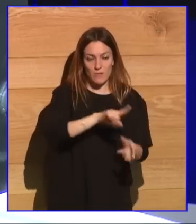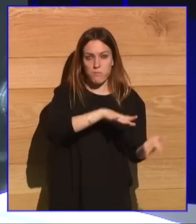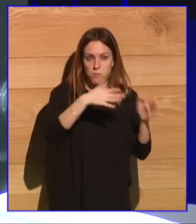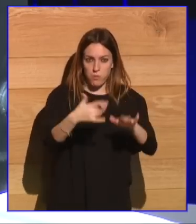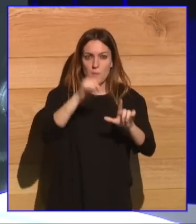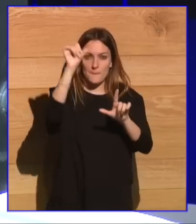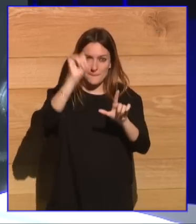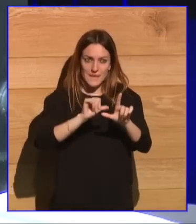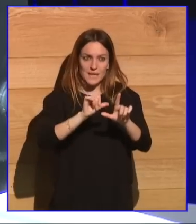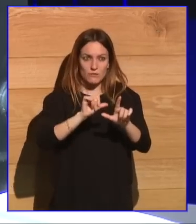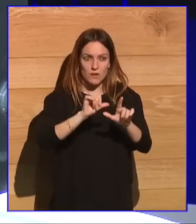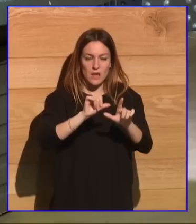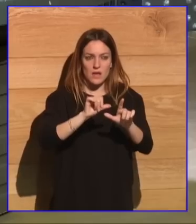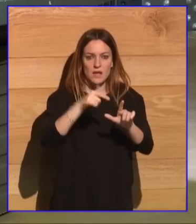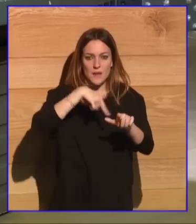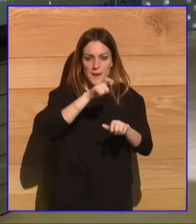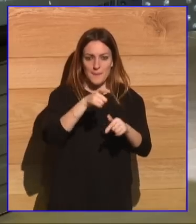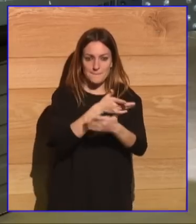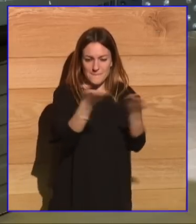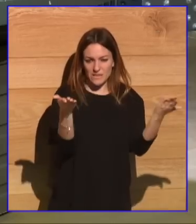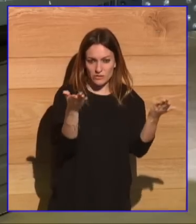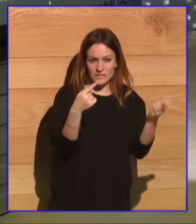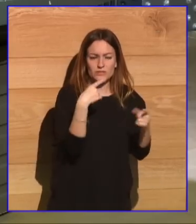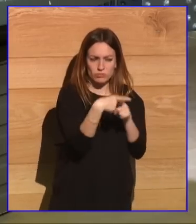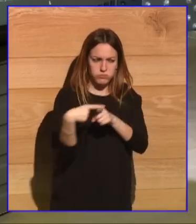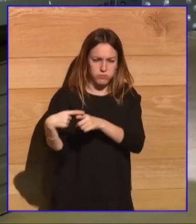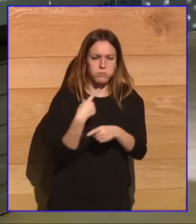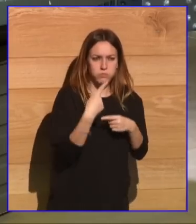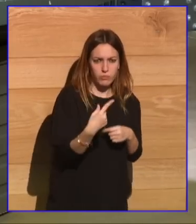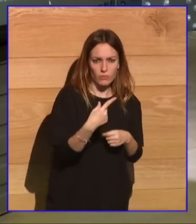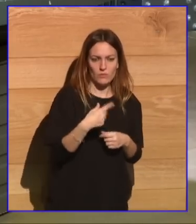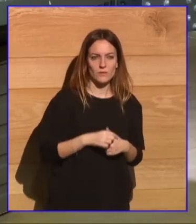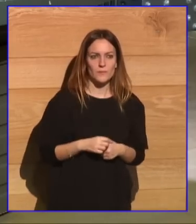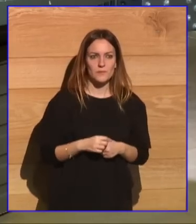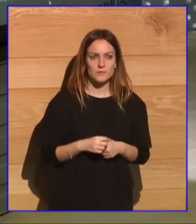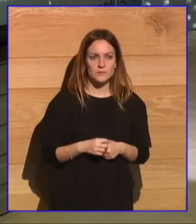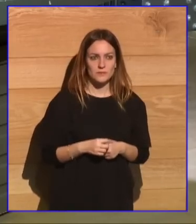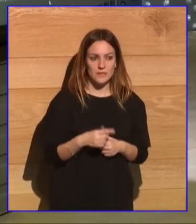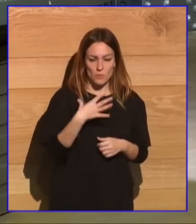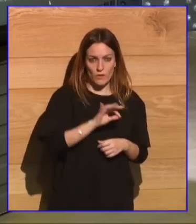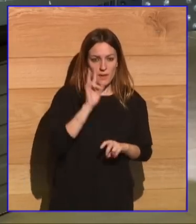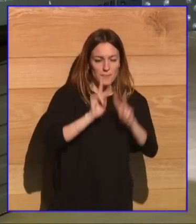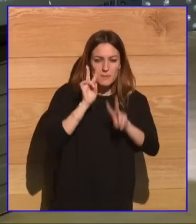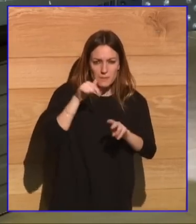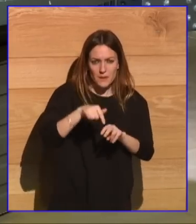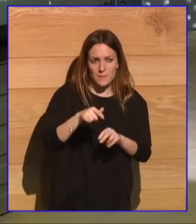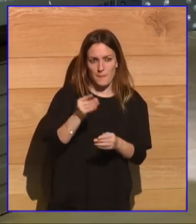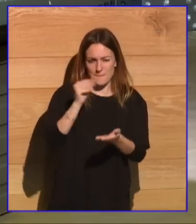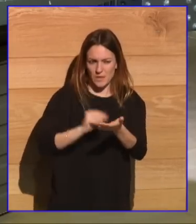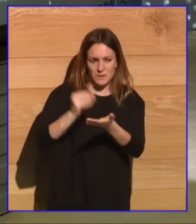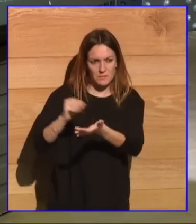dice muchas cosas a mucha gente de forma muy distinta. Las veo una y mil veces. Las vea una o mil veces. Y me